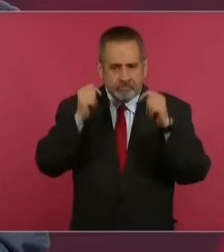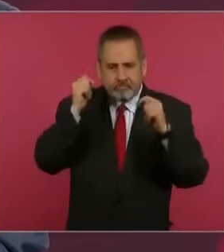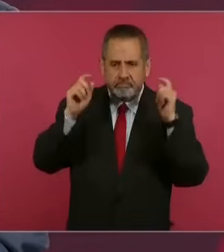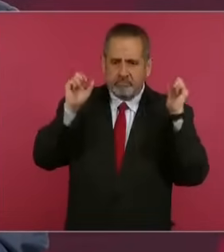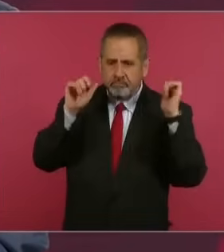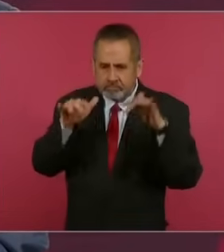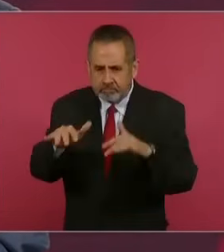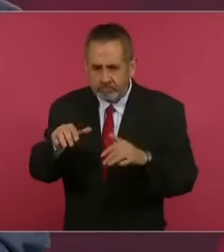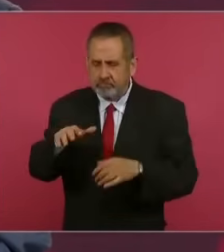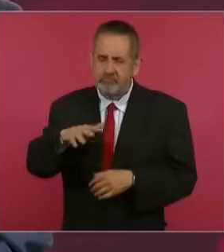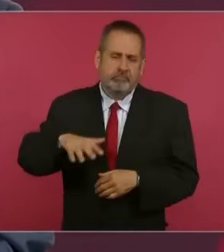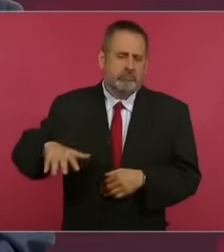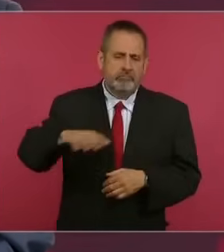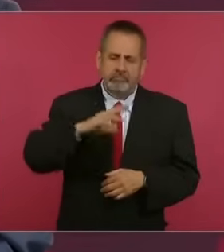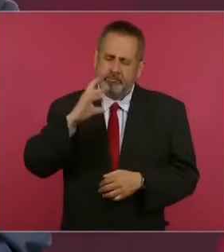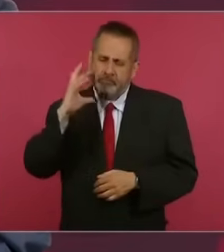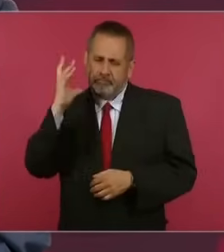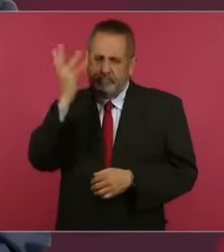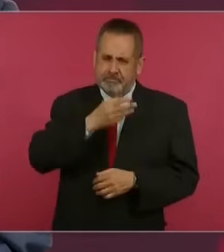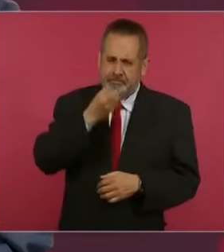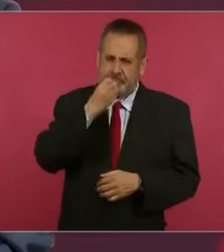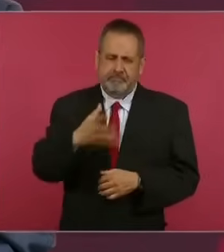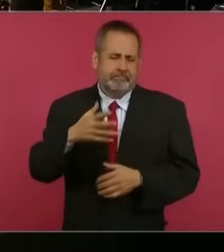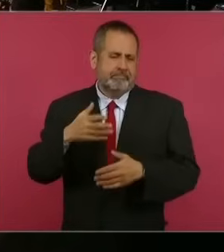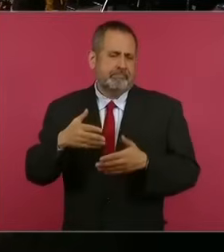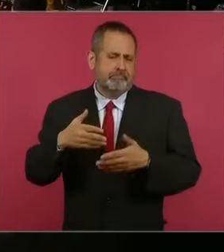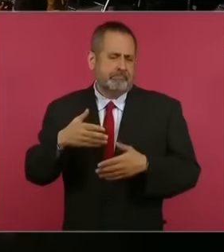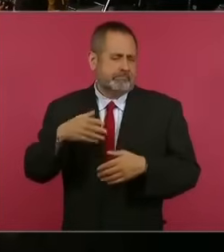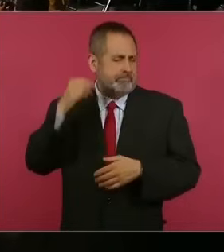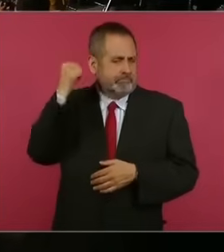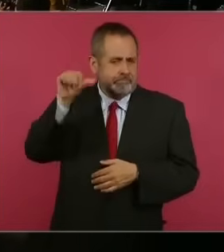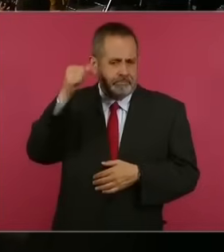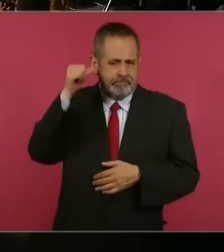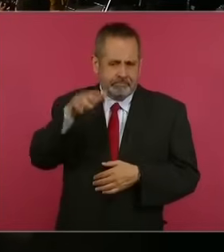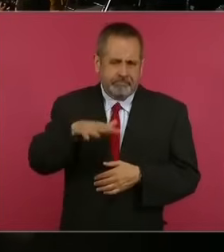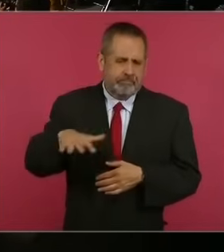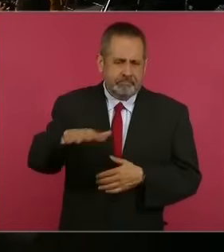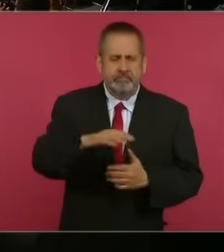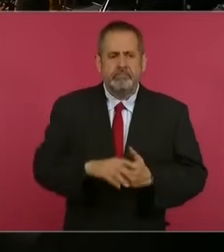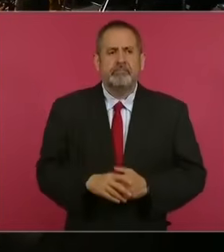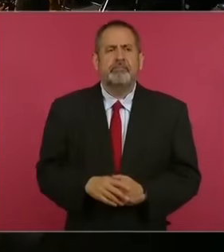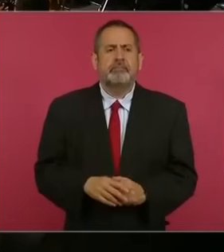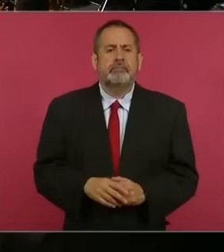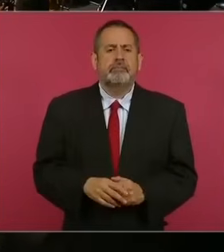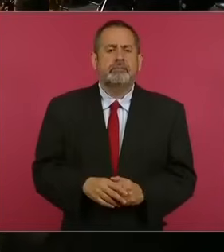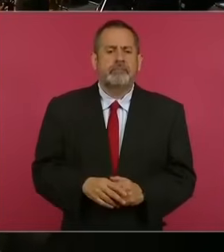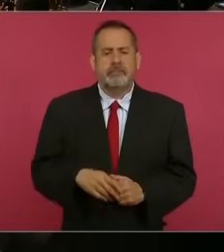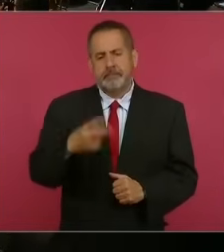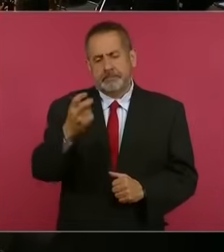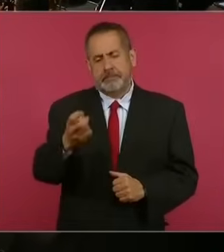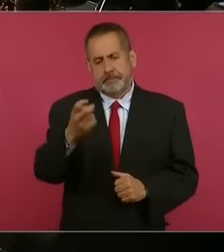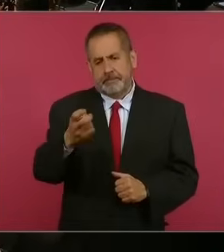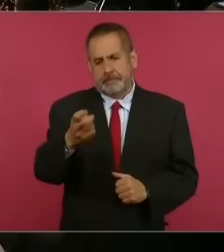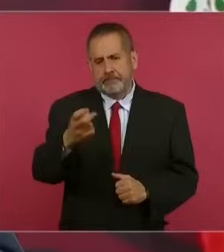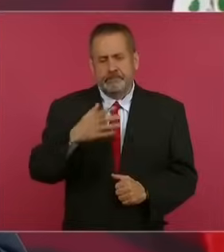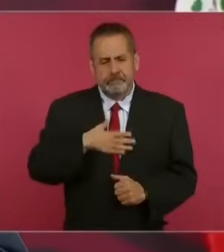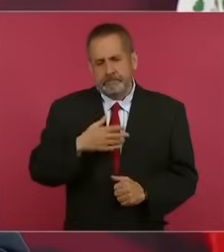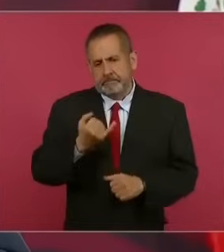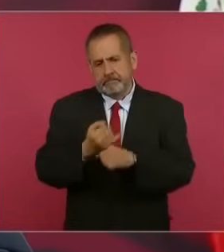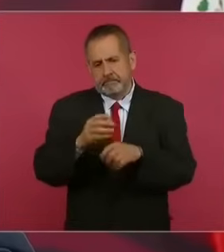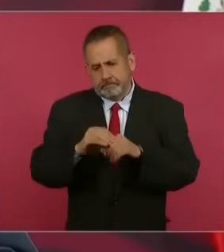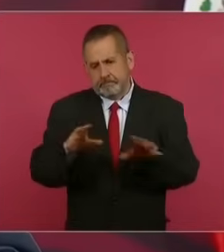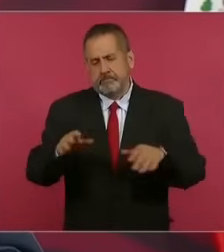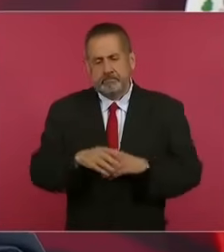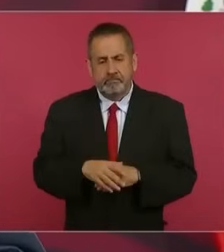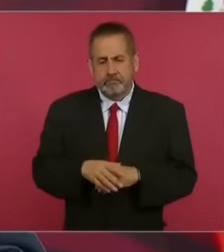el bello puerto de Acapulco. Eso es lo que puedo informarles